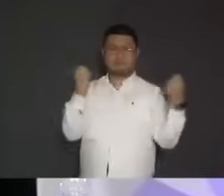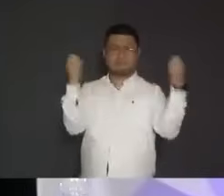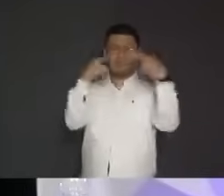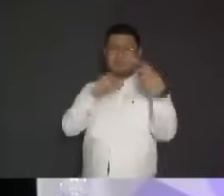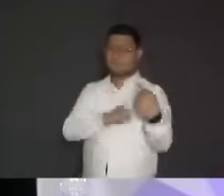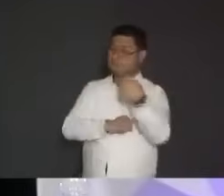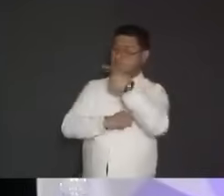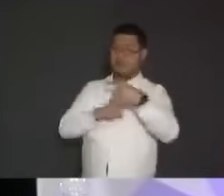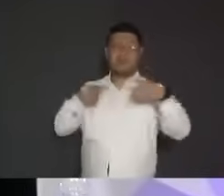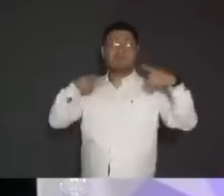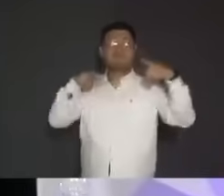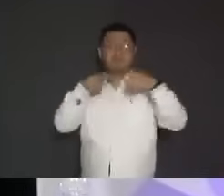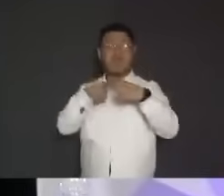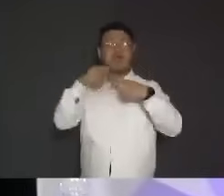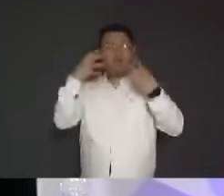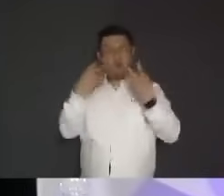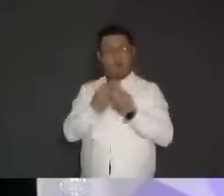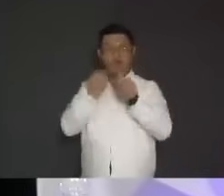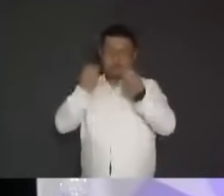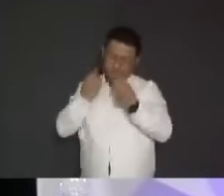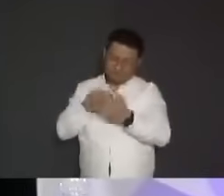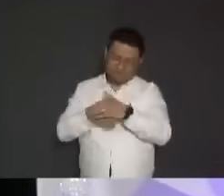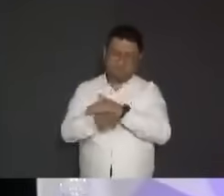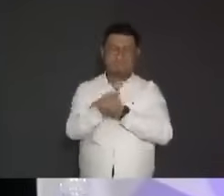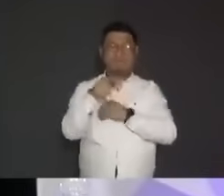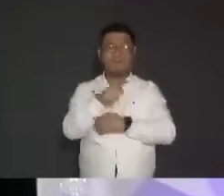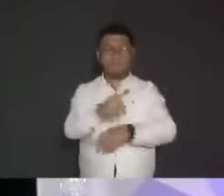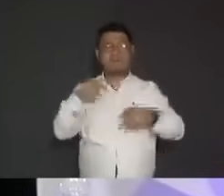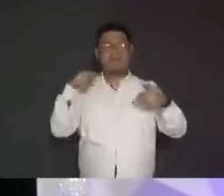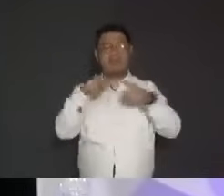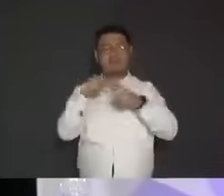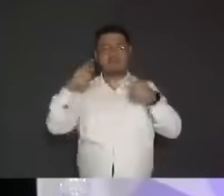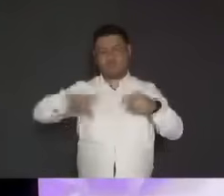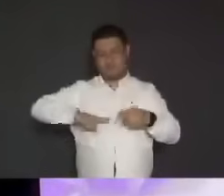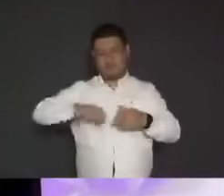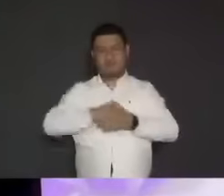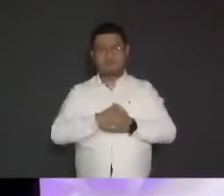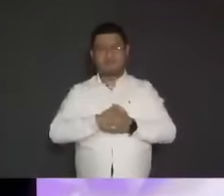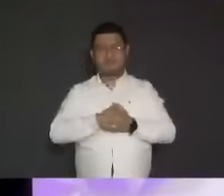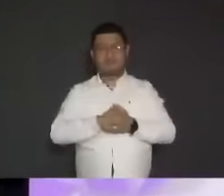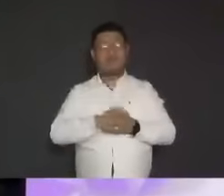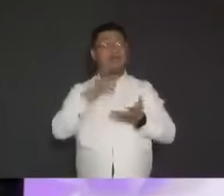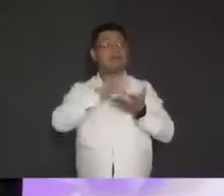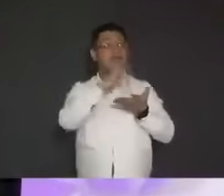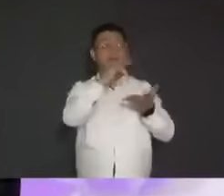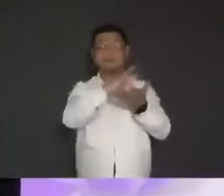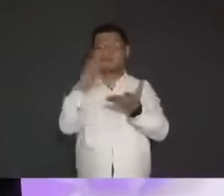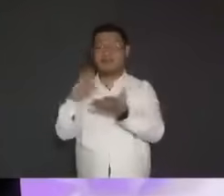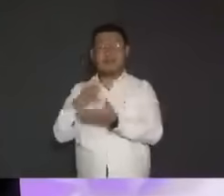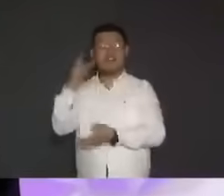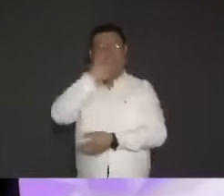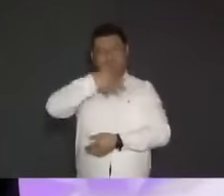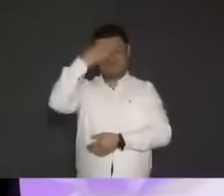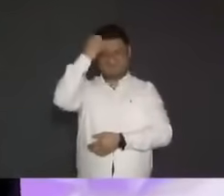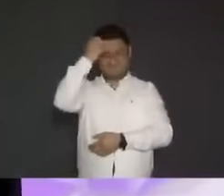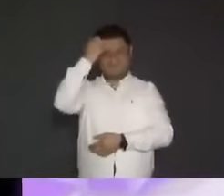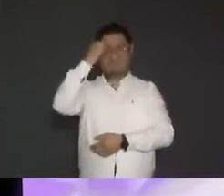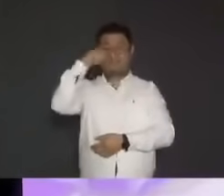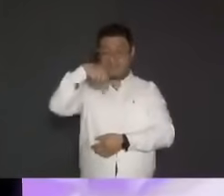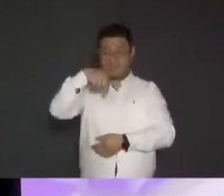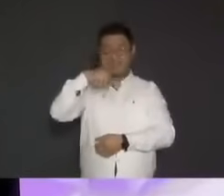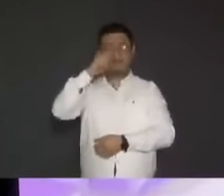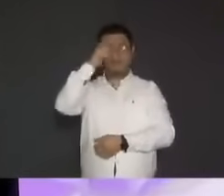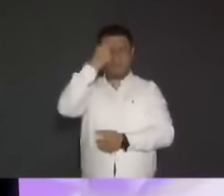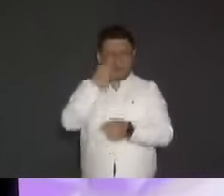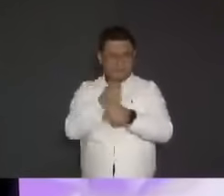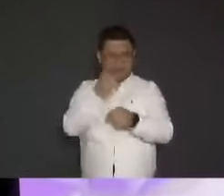juntos entremos al Palacio de Gobierno de Yucatán. Gracias a las candidaturas. Bien, pues de esta manera concluimos este primer y